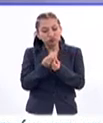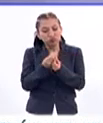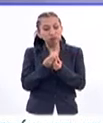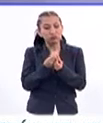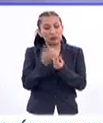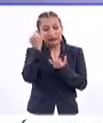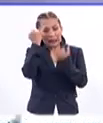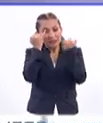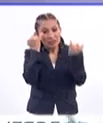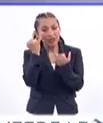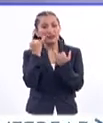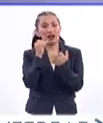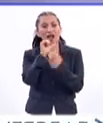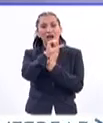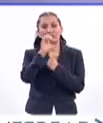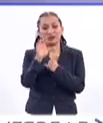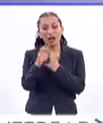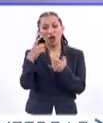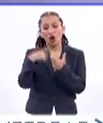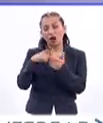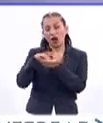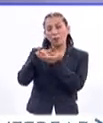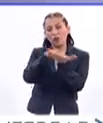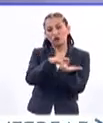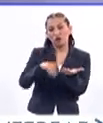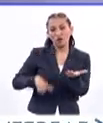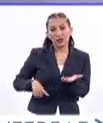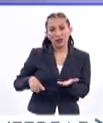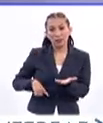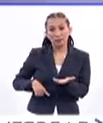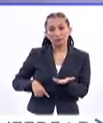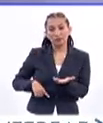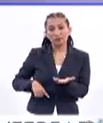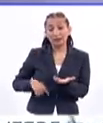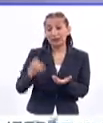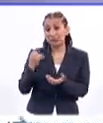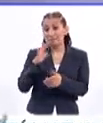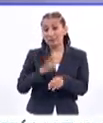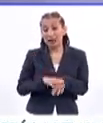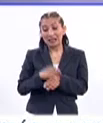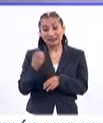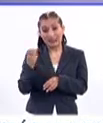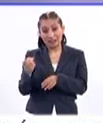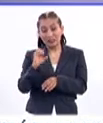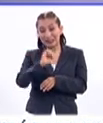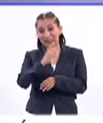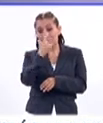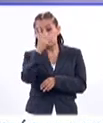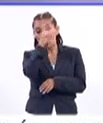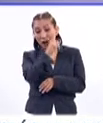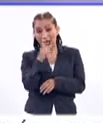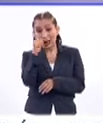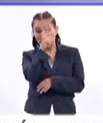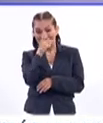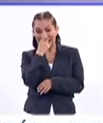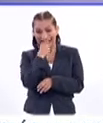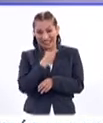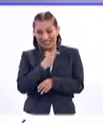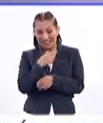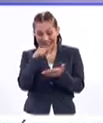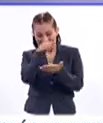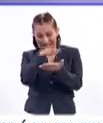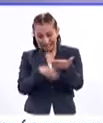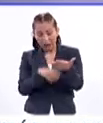de iniciativas de la sociedad civil con apoyo del gobierno y pues sobre todo que estas 68 lenguas que nos comentas pues